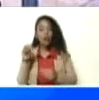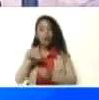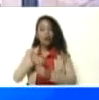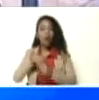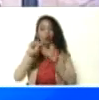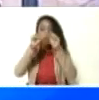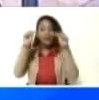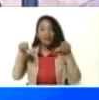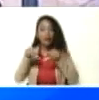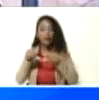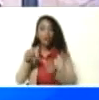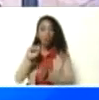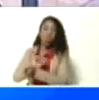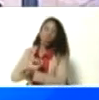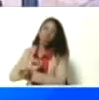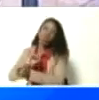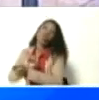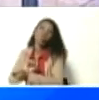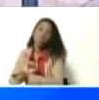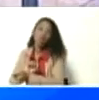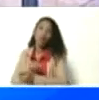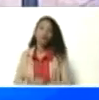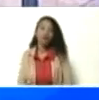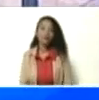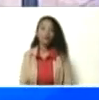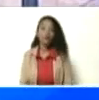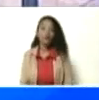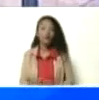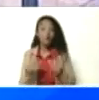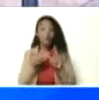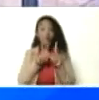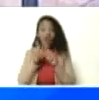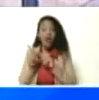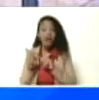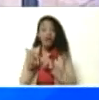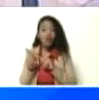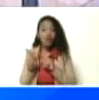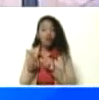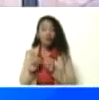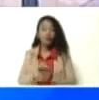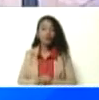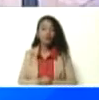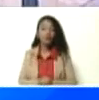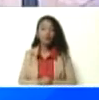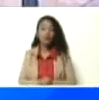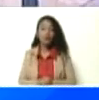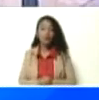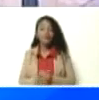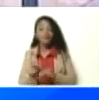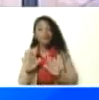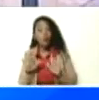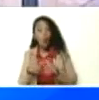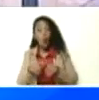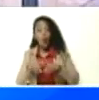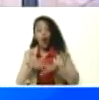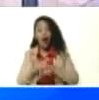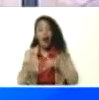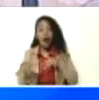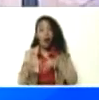sistemas neoesclavistas o esclavistas. Muchos de ellos que eran... Sé el caso de un gran médico